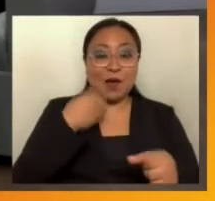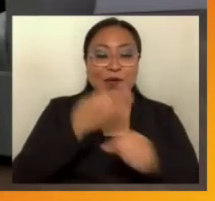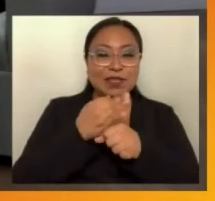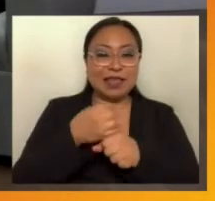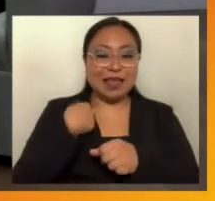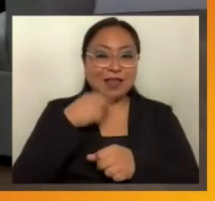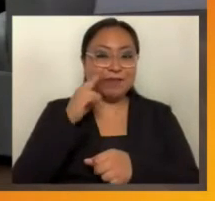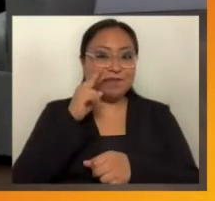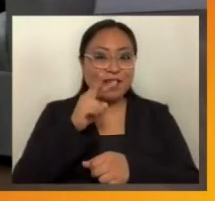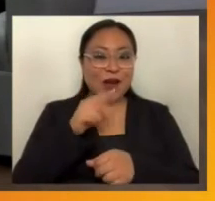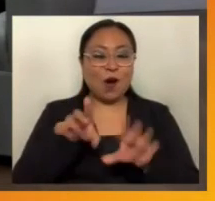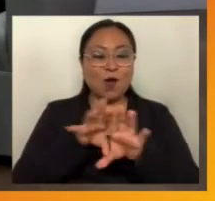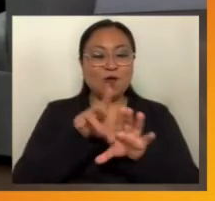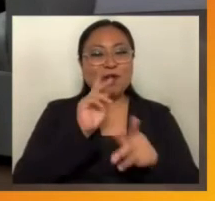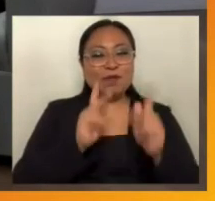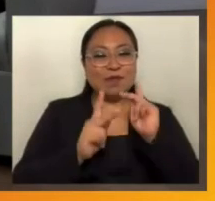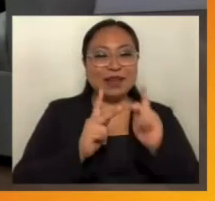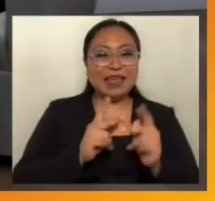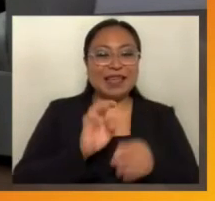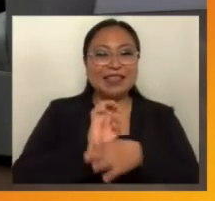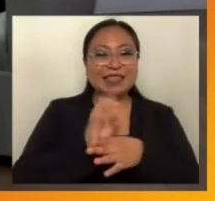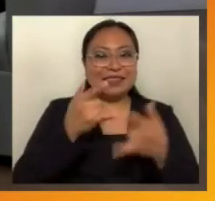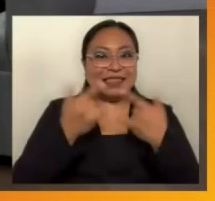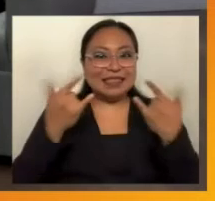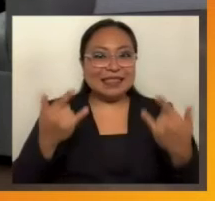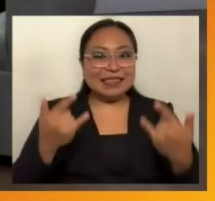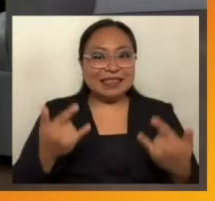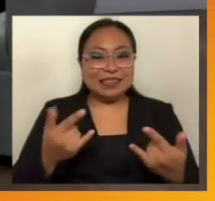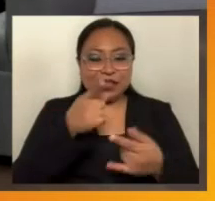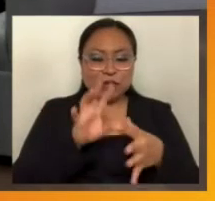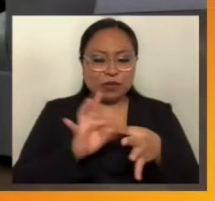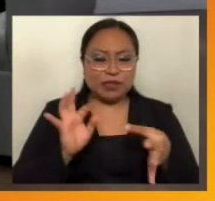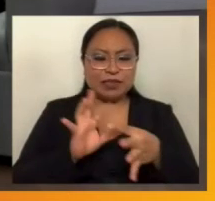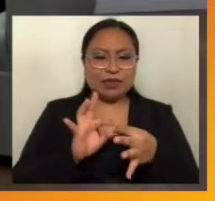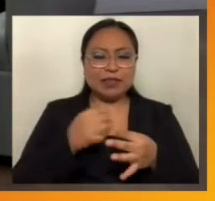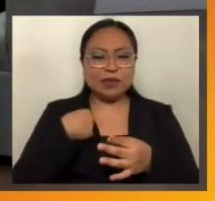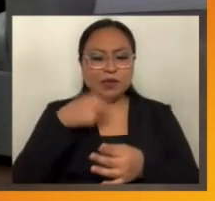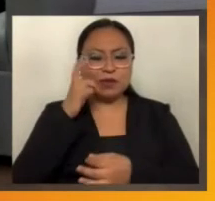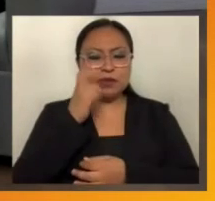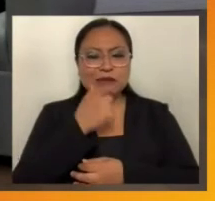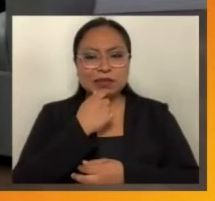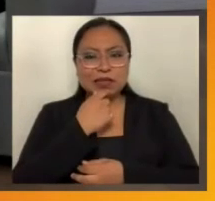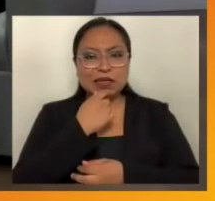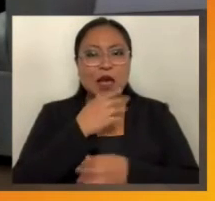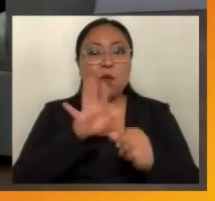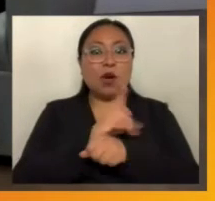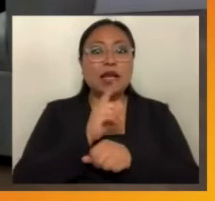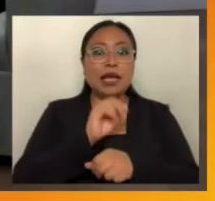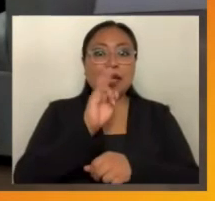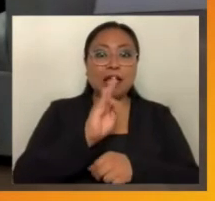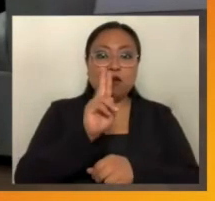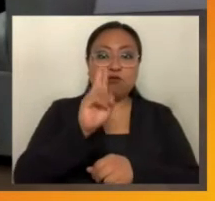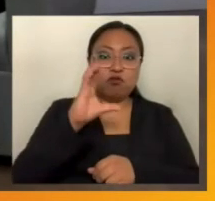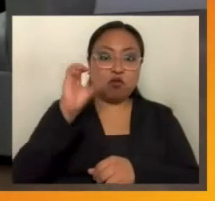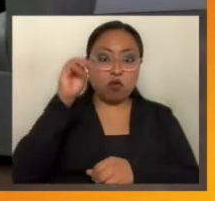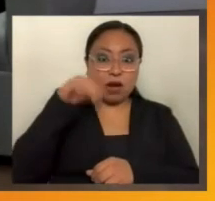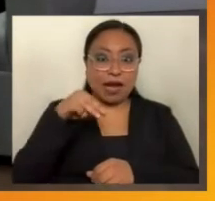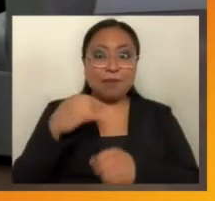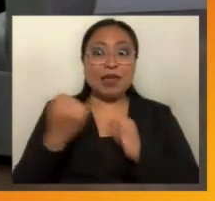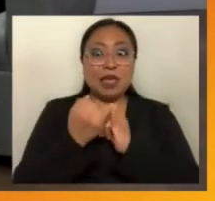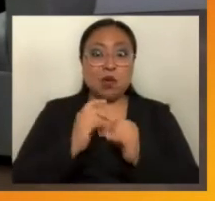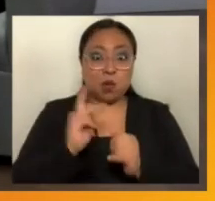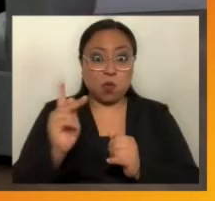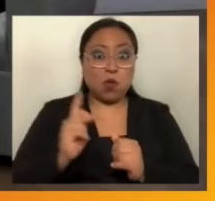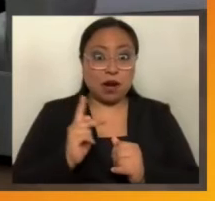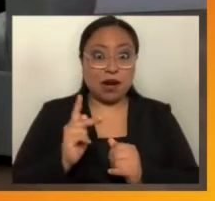escuchando platicar y narrarnos la historia que de alguna manera pues vivimos la historia junto a ustedes porque uh-huh.